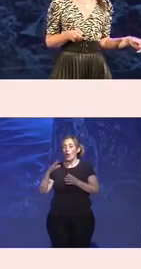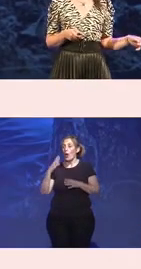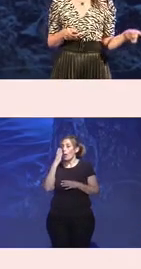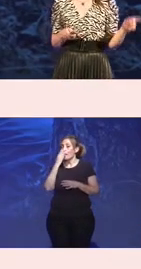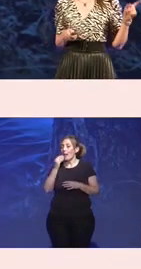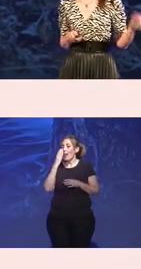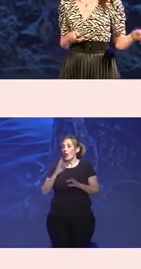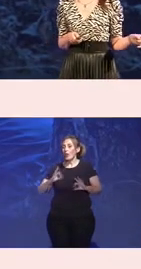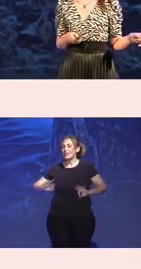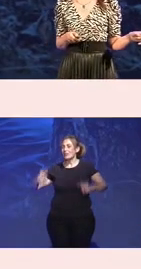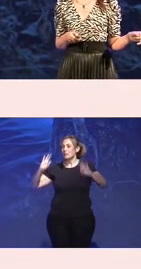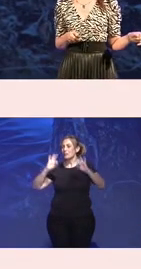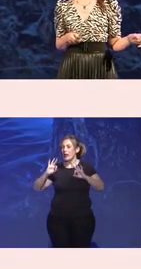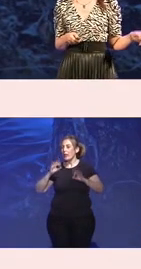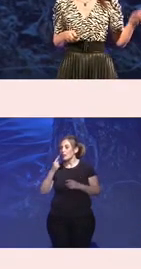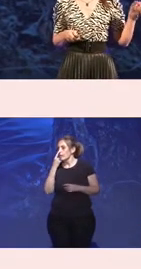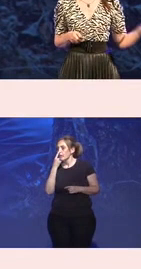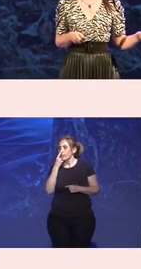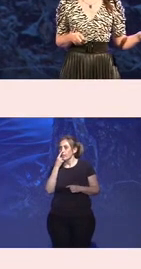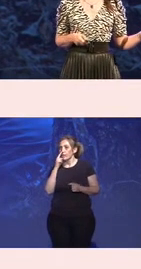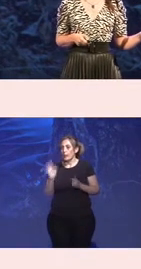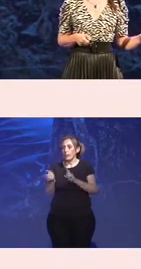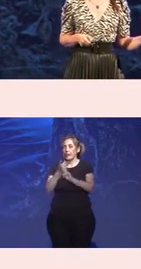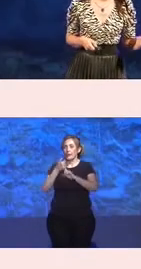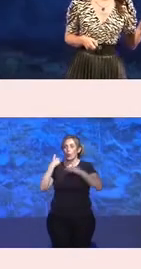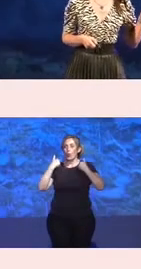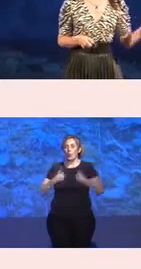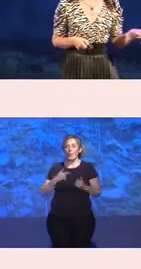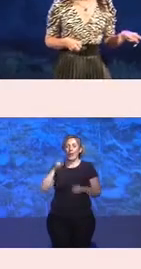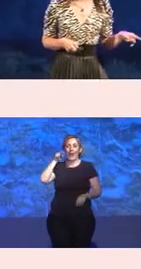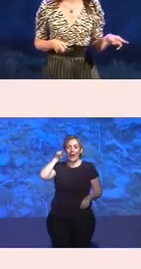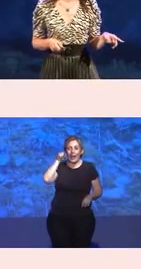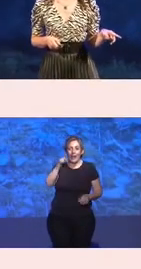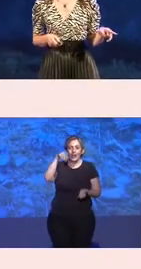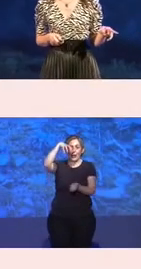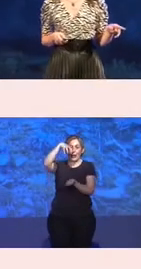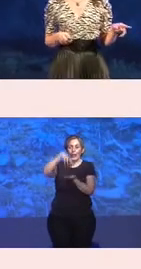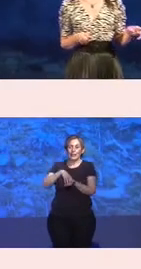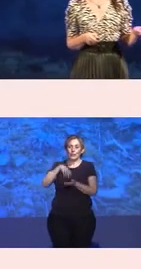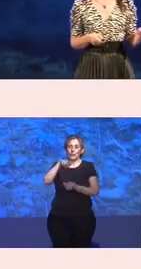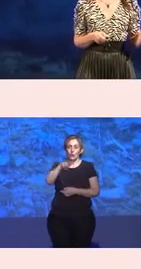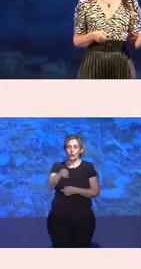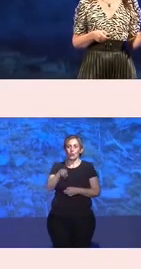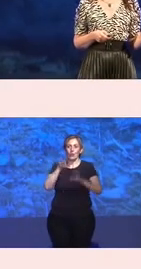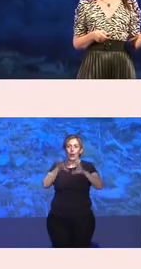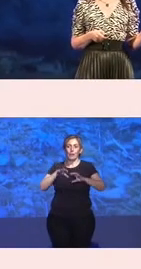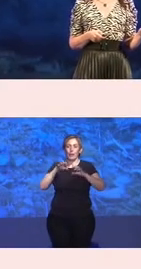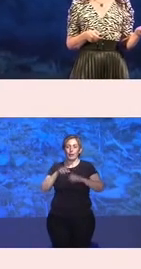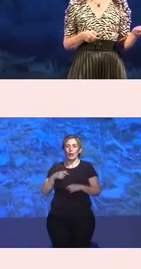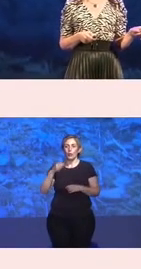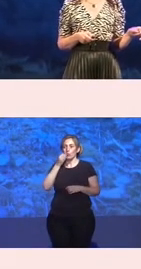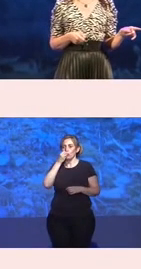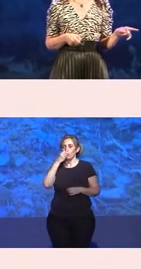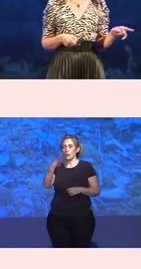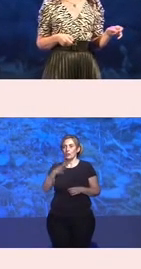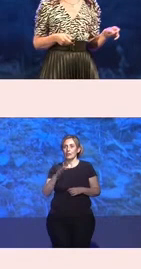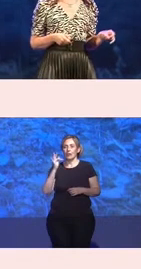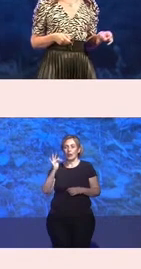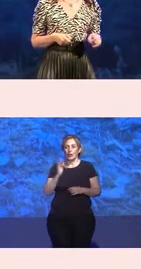especializados en encontrar cuerpos reciben formación en este tipo de instalaciones qué chulo todo eh Y no os lo